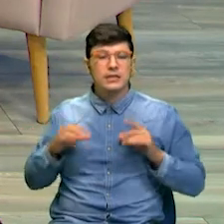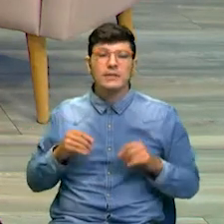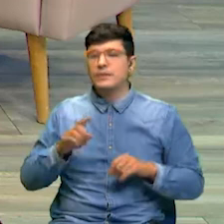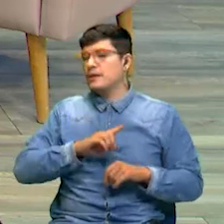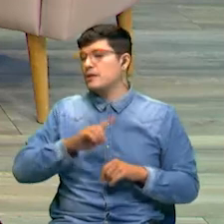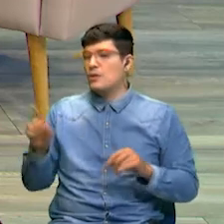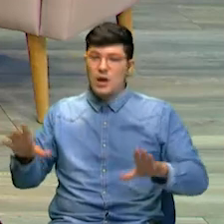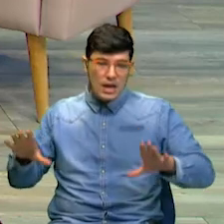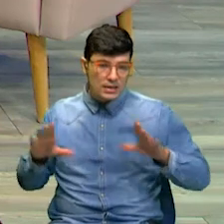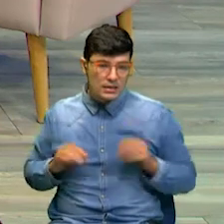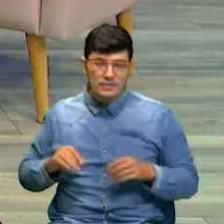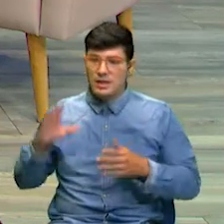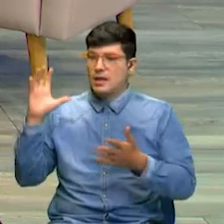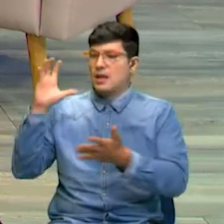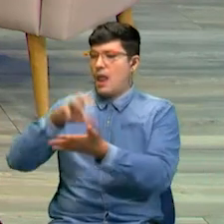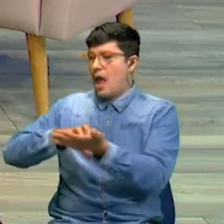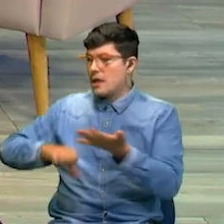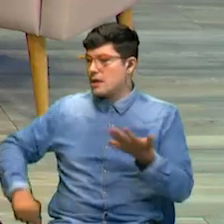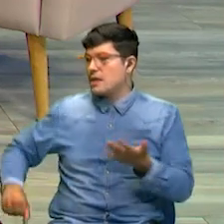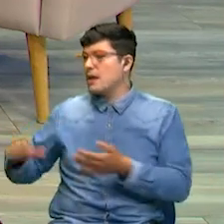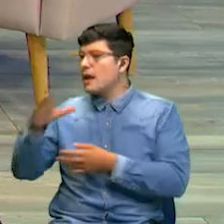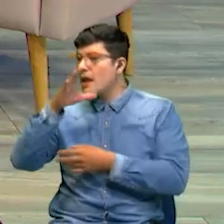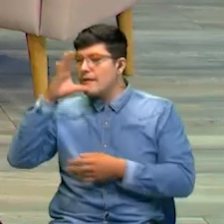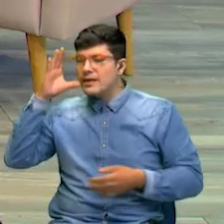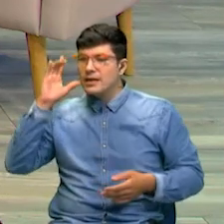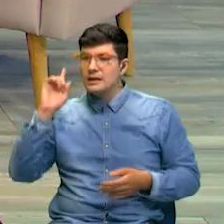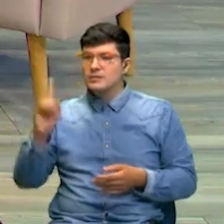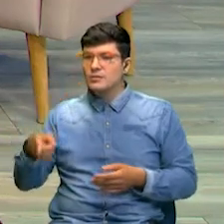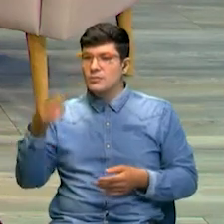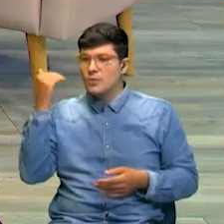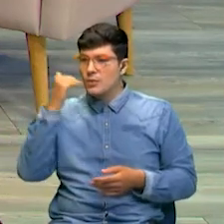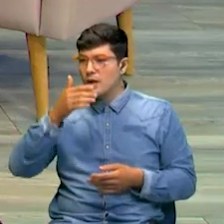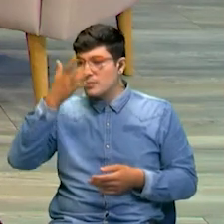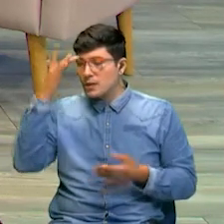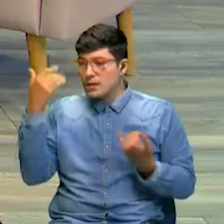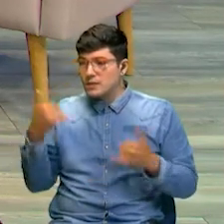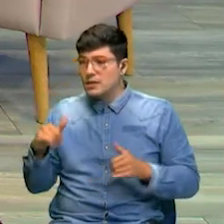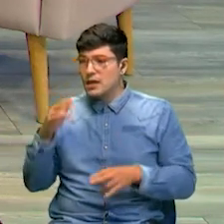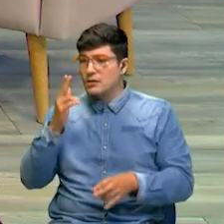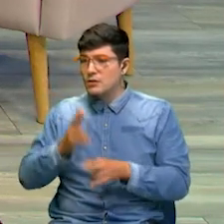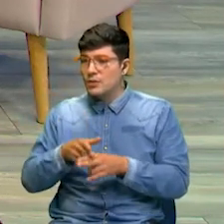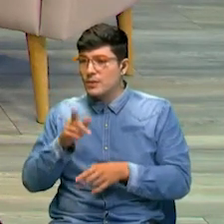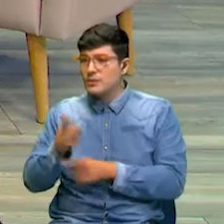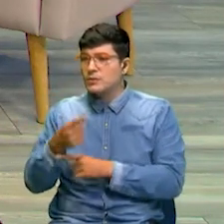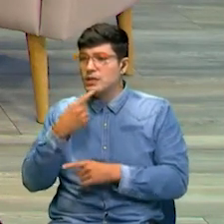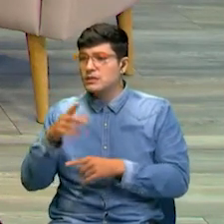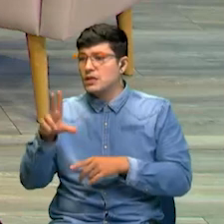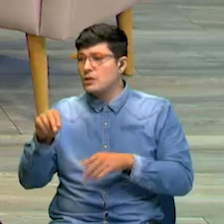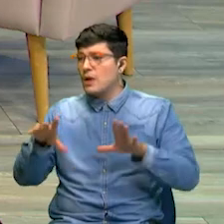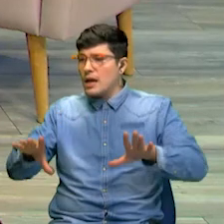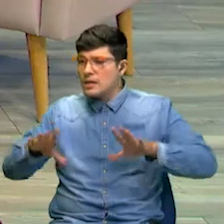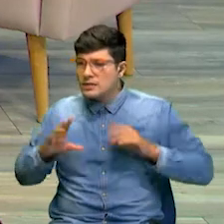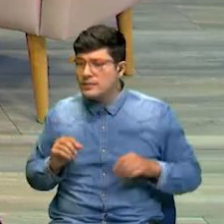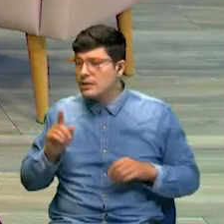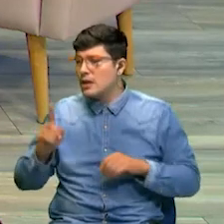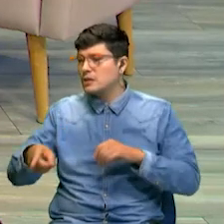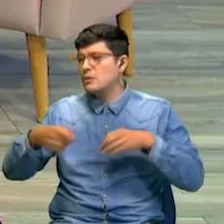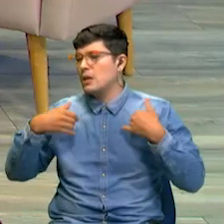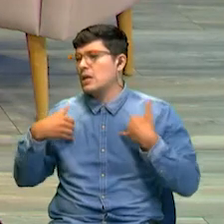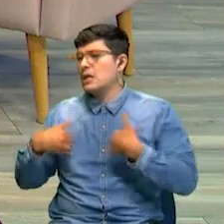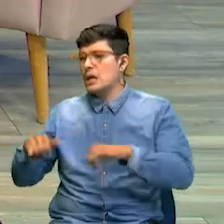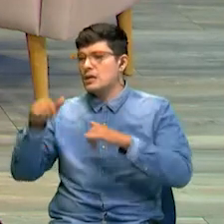que no aceptan, le embargaron la finca a ella, porque ya está el hombre de ella, y que no aceptan que eso fue una estafa,